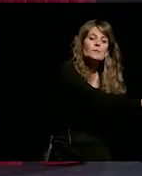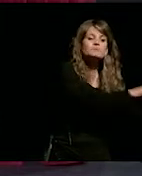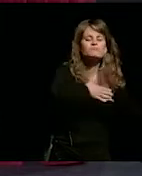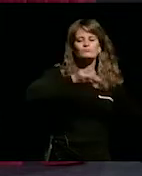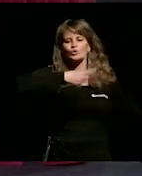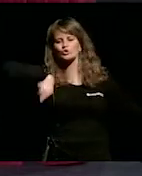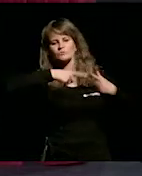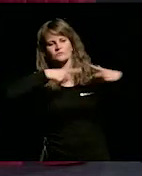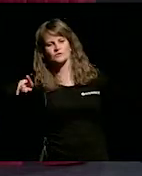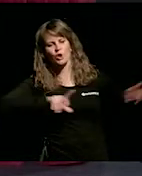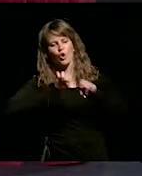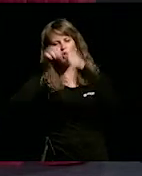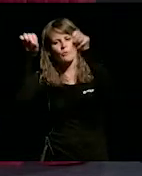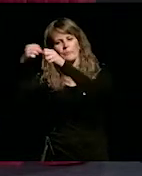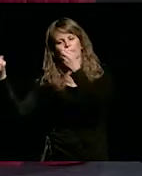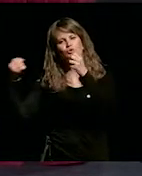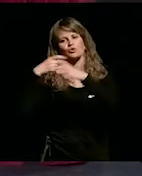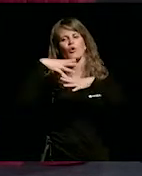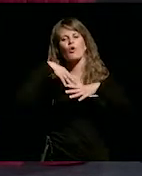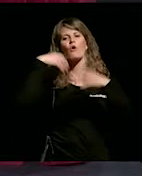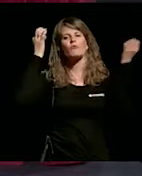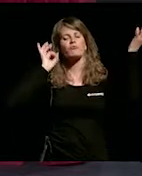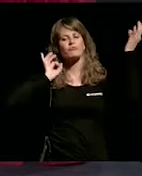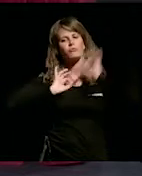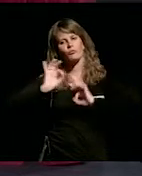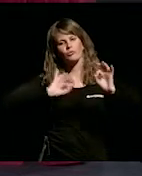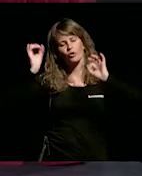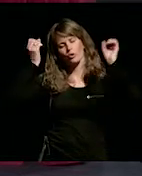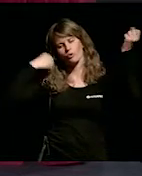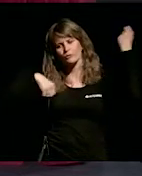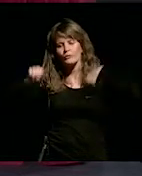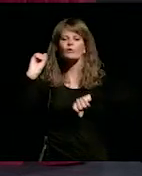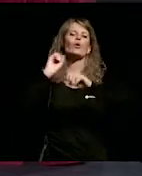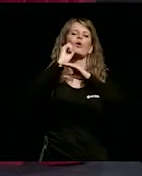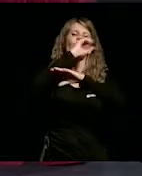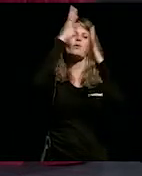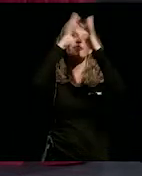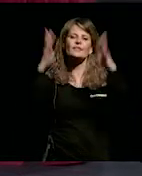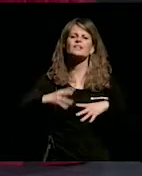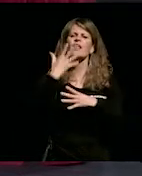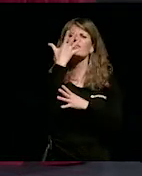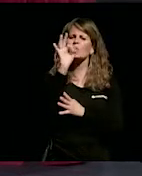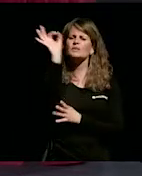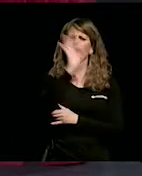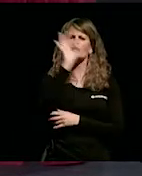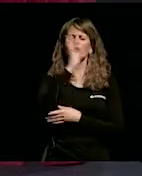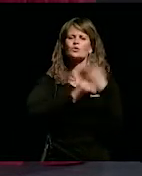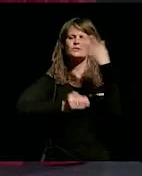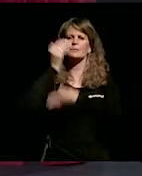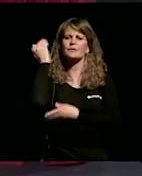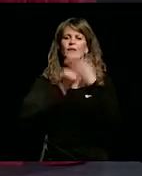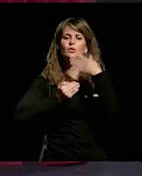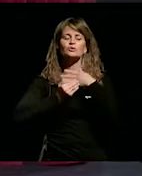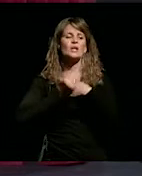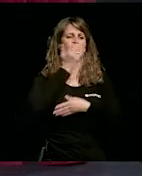rompemos con nuestra función circense. Creo que un 50% de nuestros intérpretes son discapacitados, tenemos una persona con una